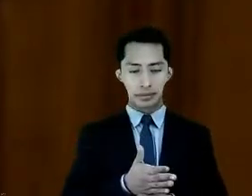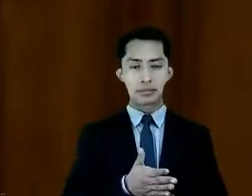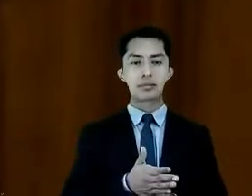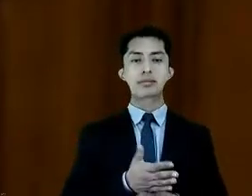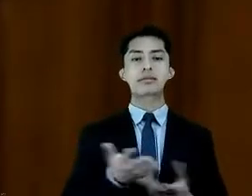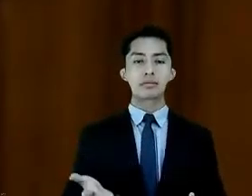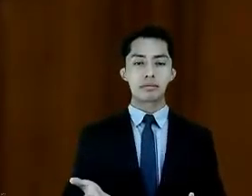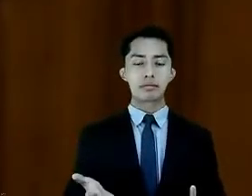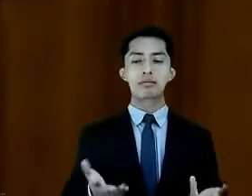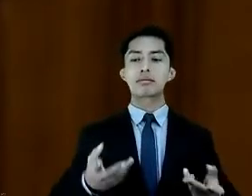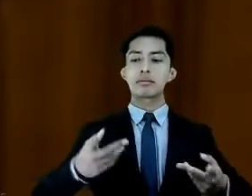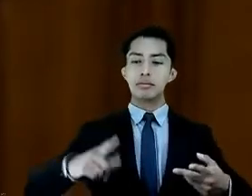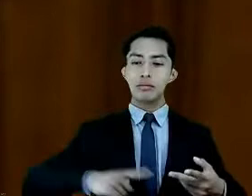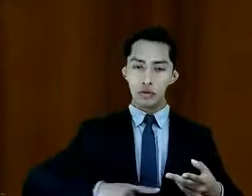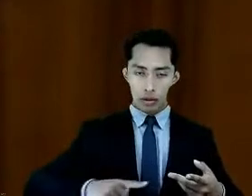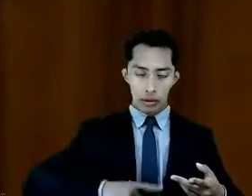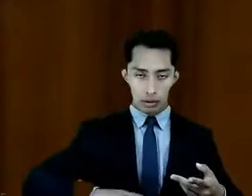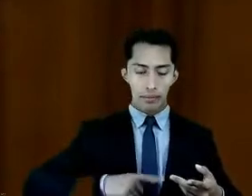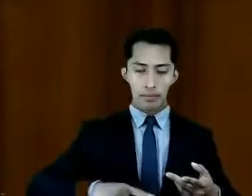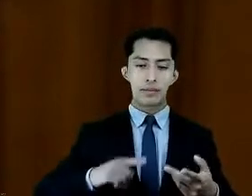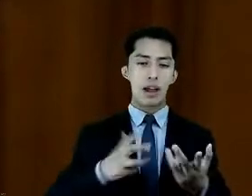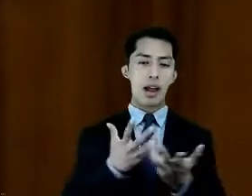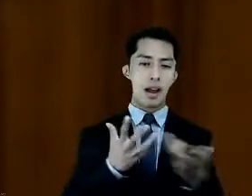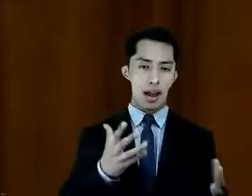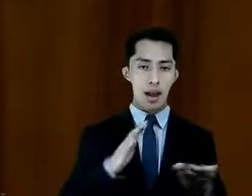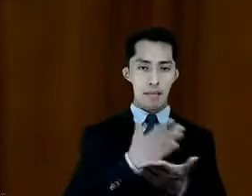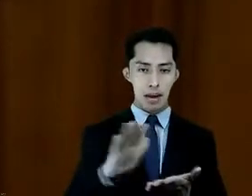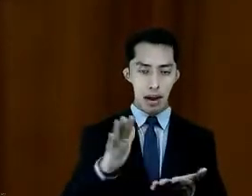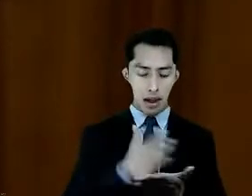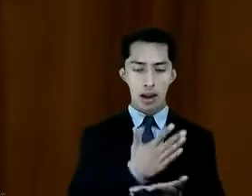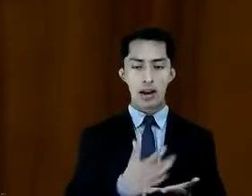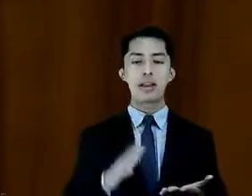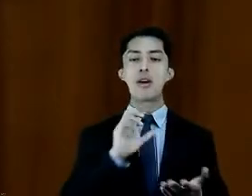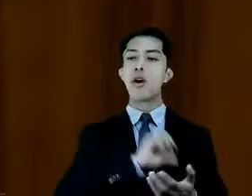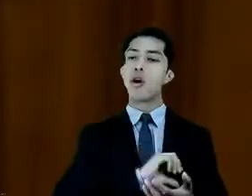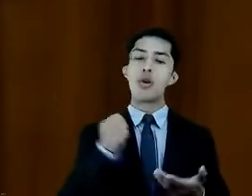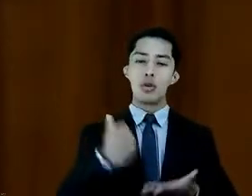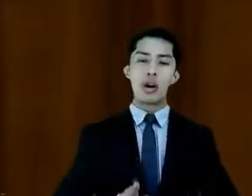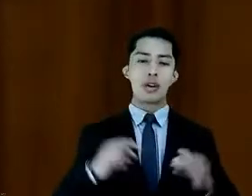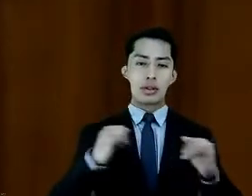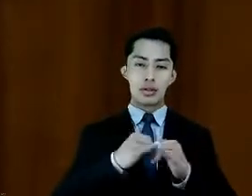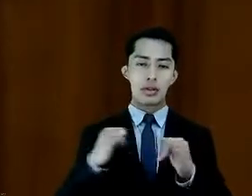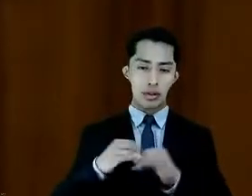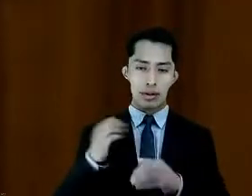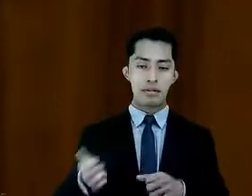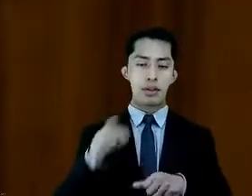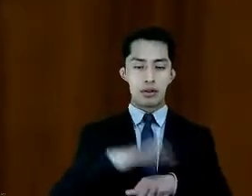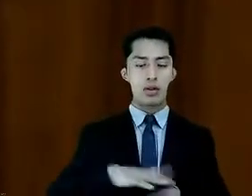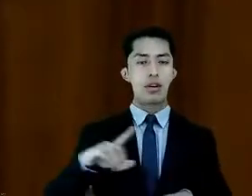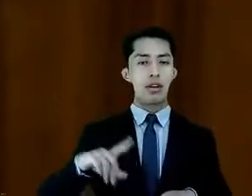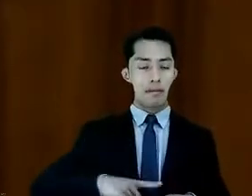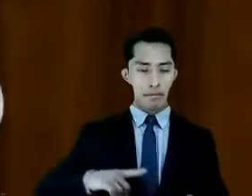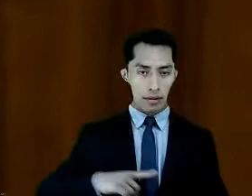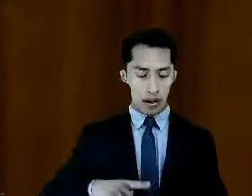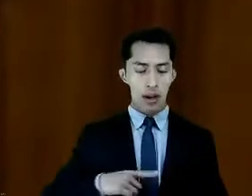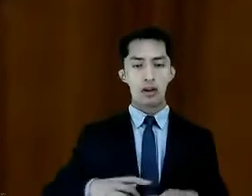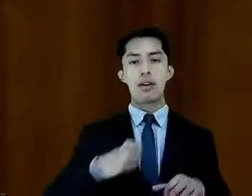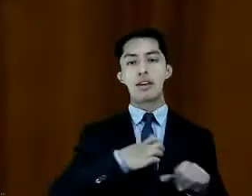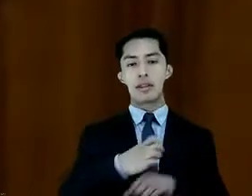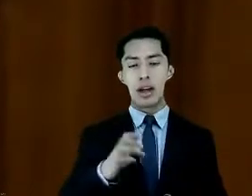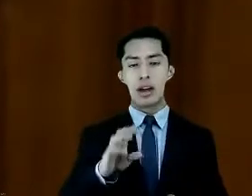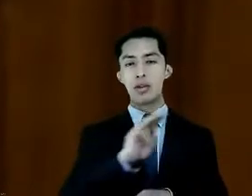los organismos públicos autónomos, organismos auxiliares de la administración pública,